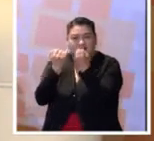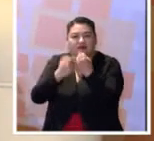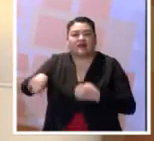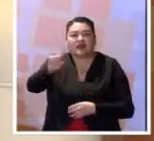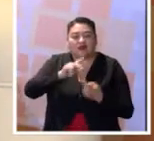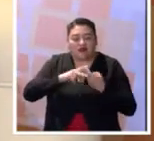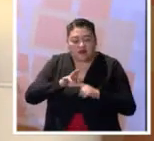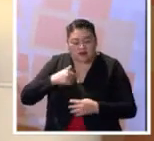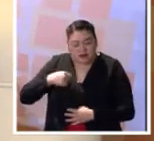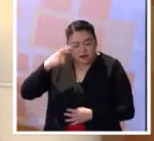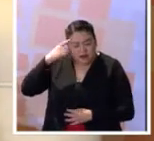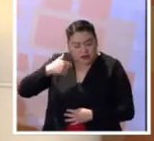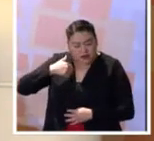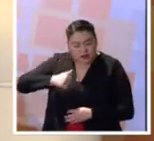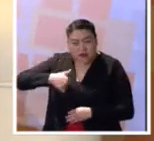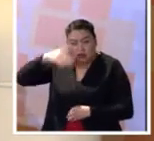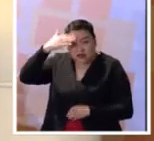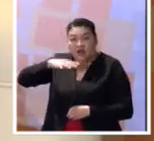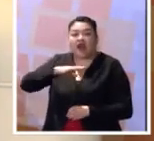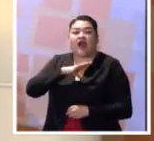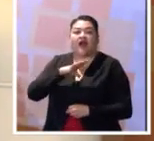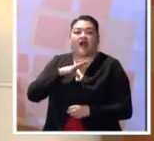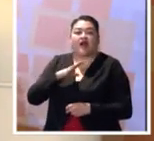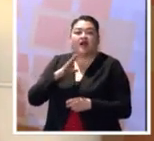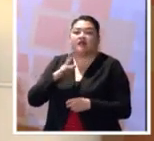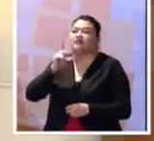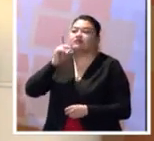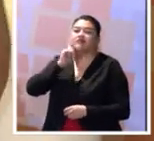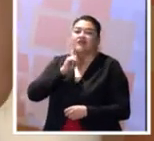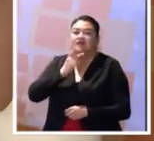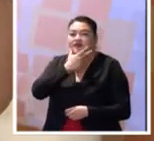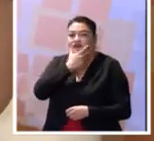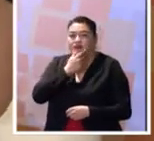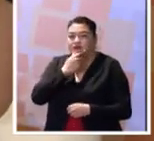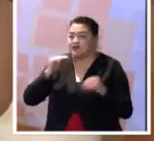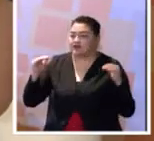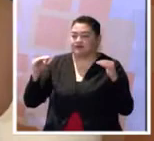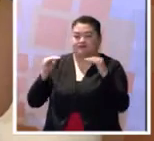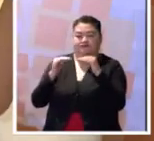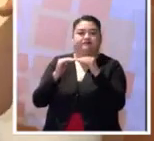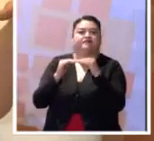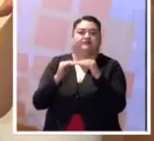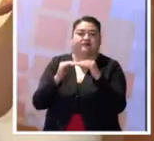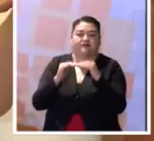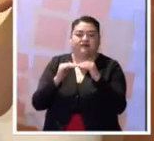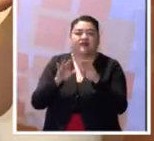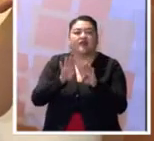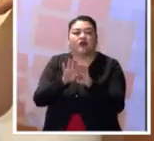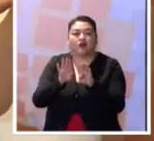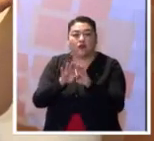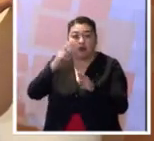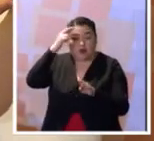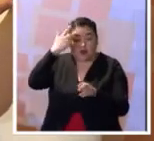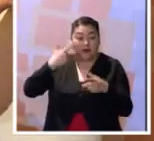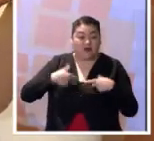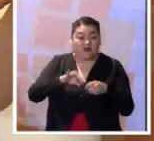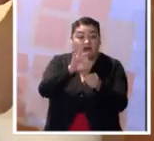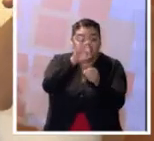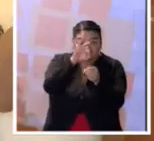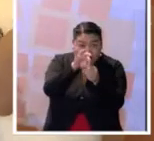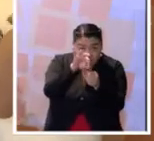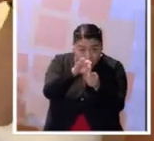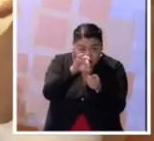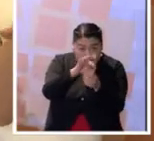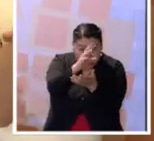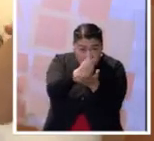derecho de la igualdad sustantiva y de nuevo lo ubica en el plano de la representación proporcional para hacer